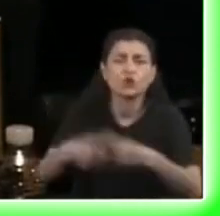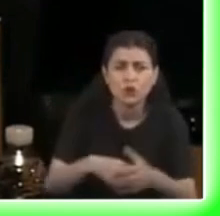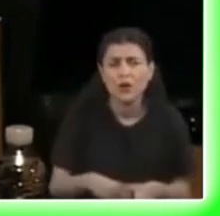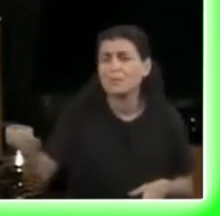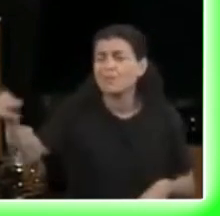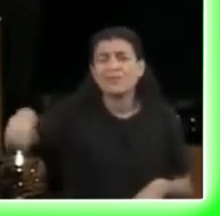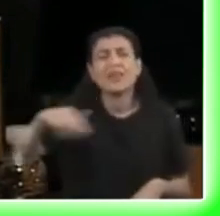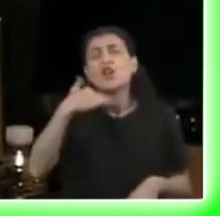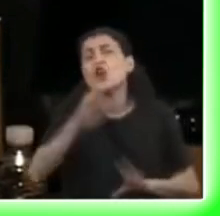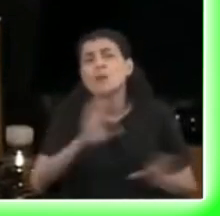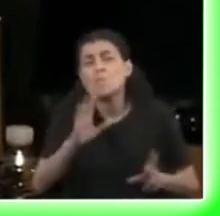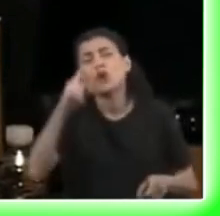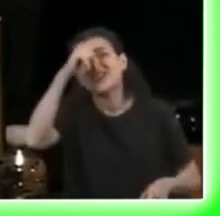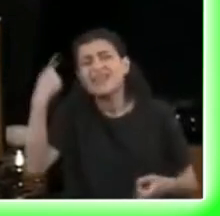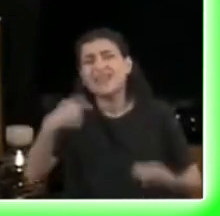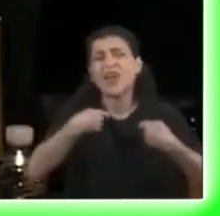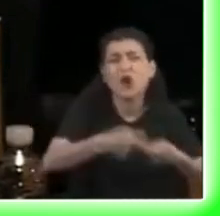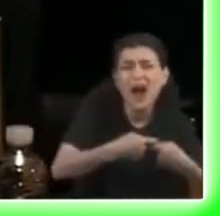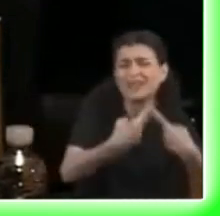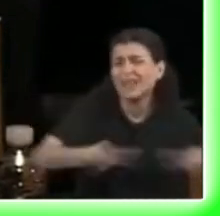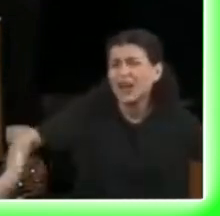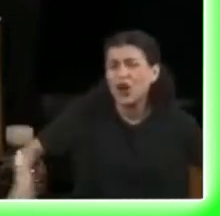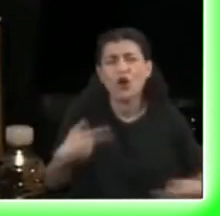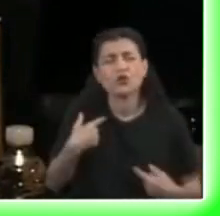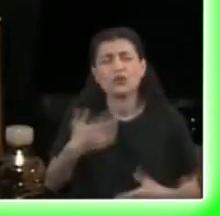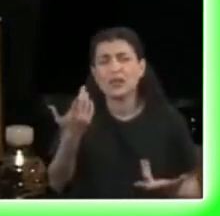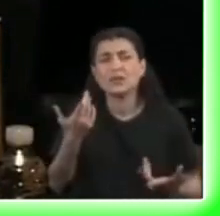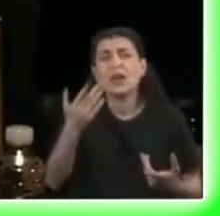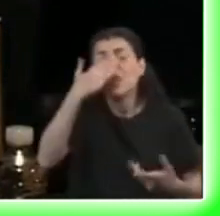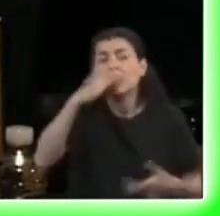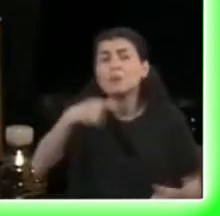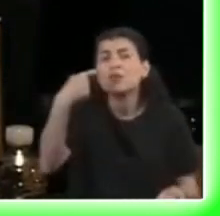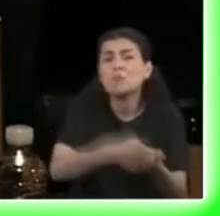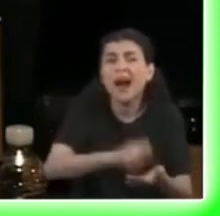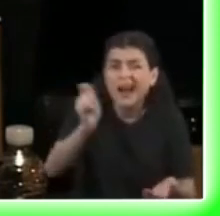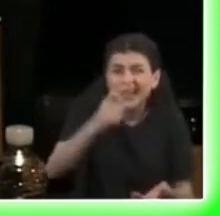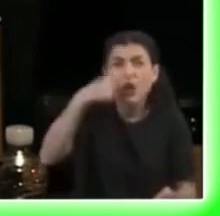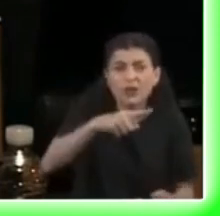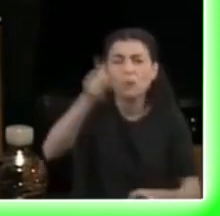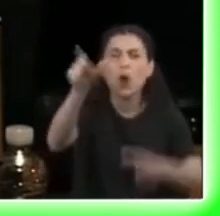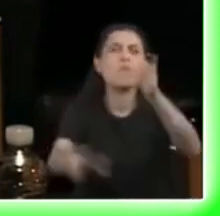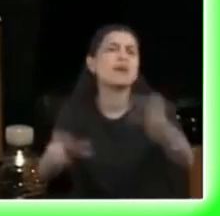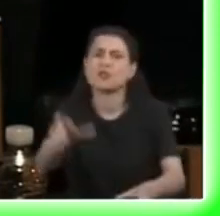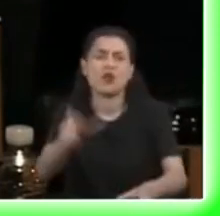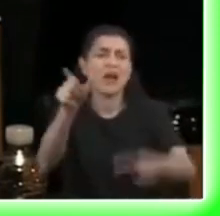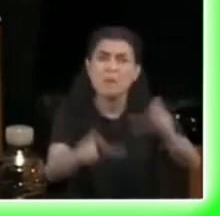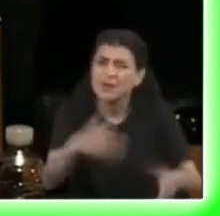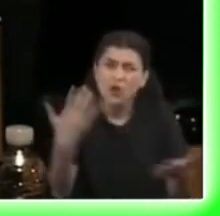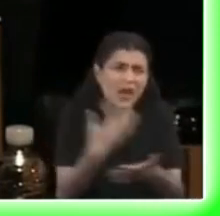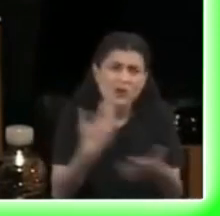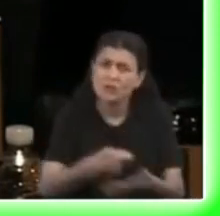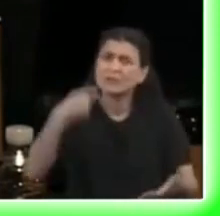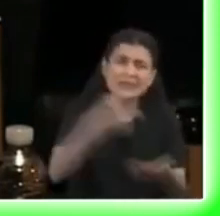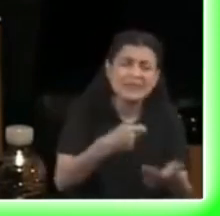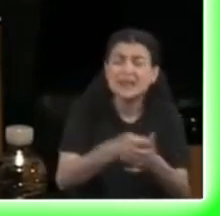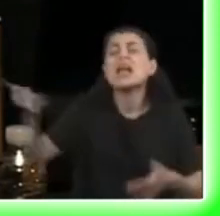Estado infantiásico y voraz lo pague la gente con el sudor de su frente. Y les digo más, ellos necesitan que el modelo de la libertad